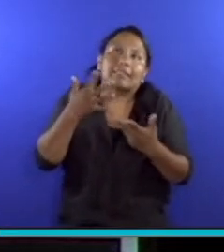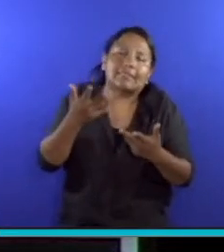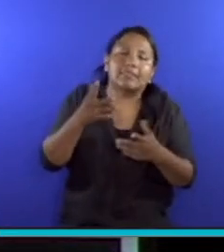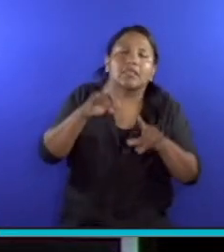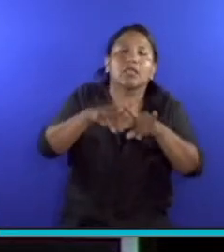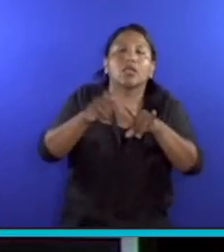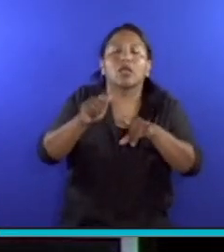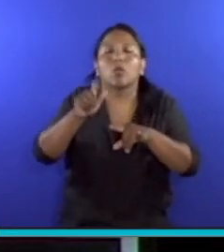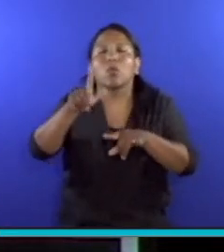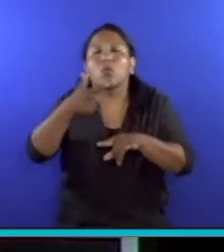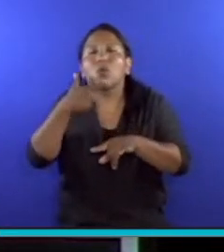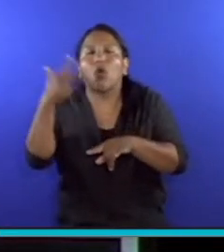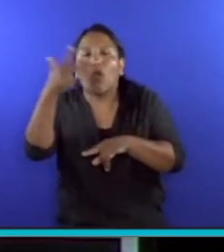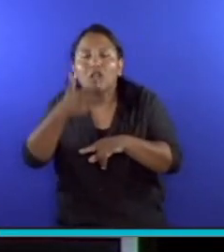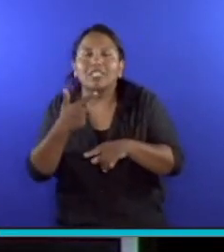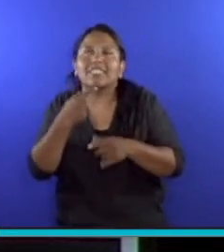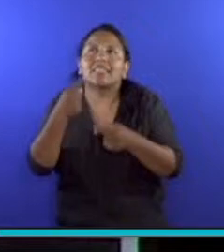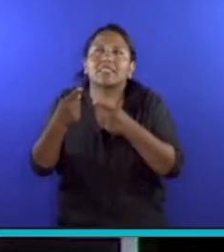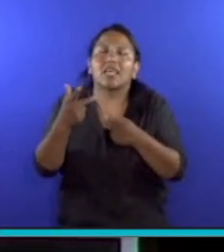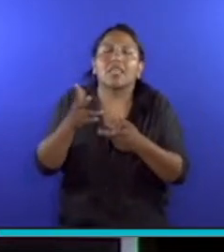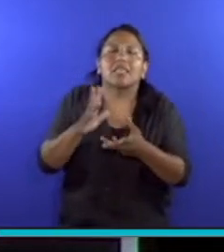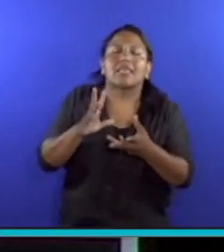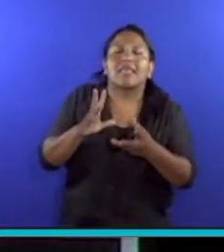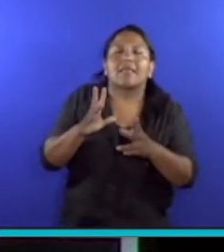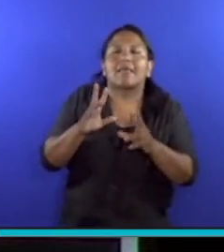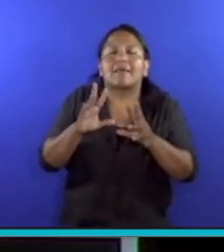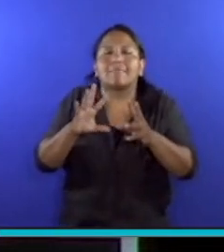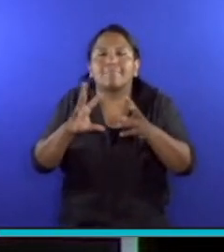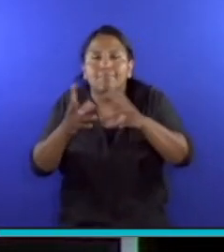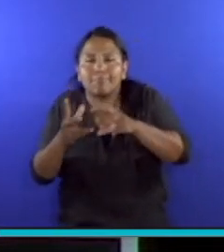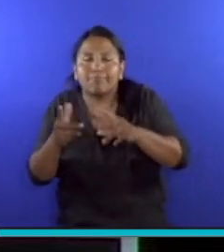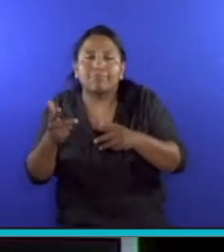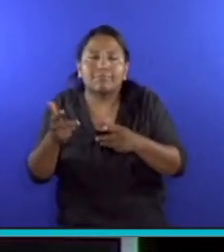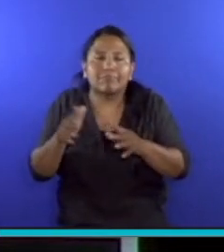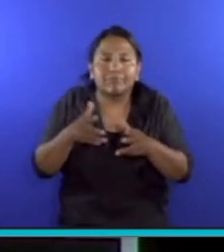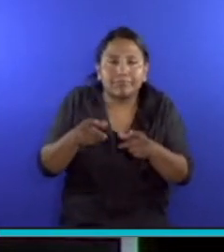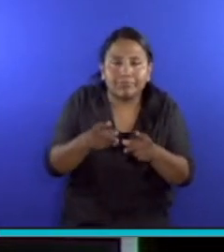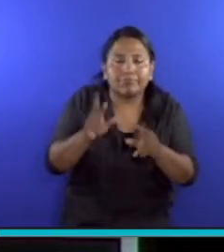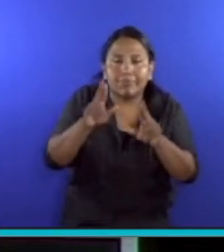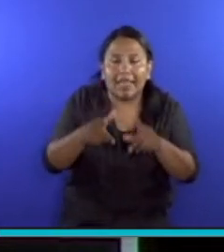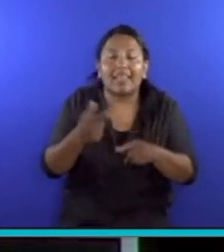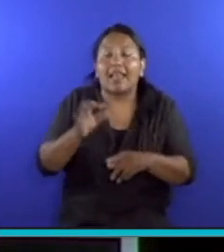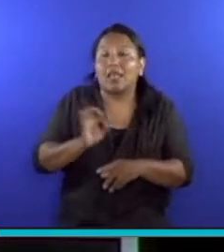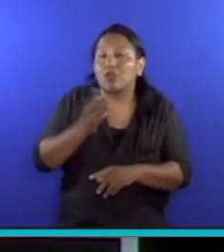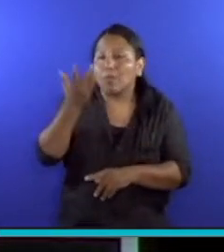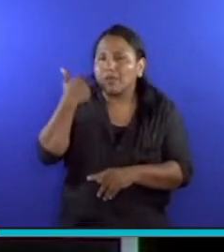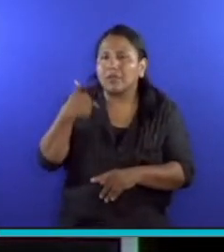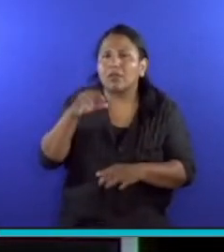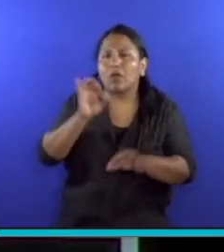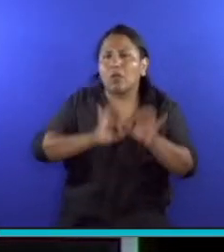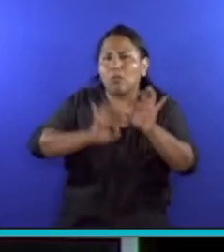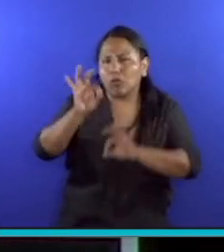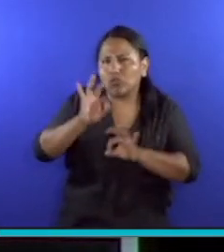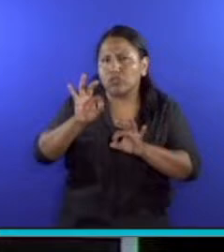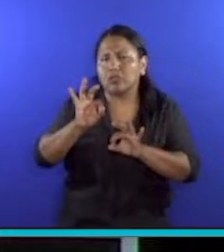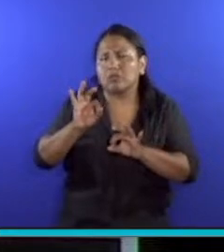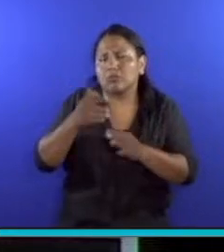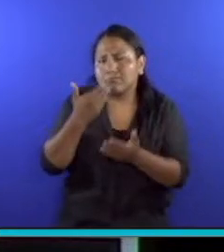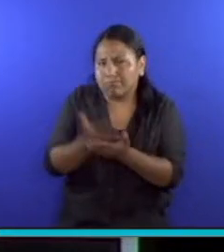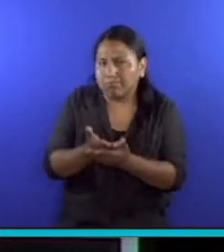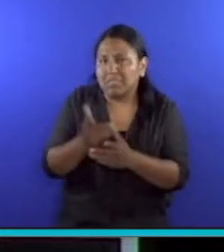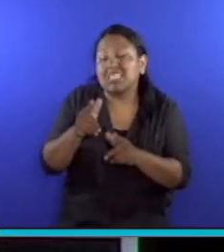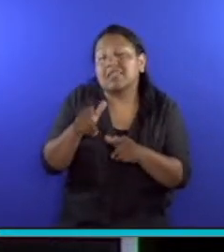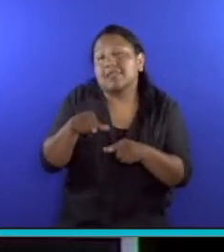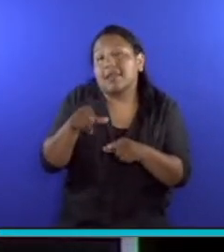al hablar de la miseria planificada. Nosotros el año pasado presentamos un proyecto y esta Cámara le dio media